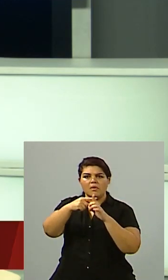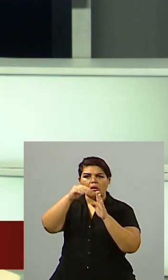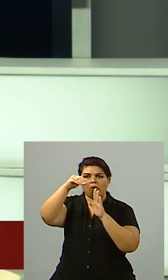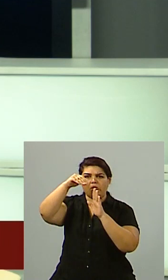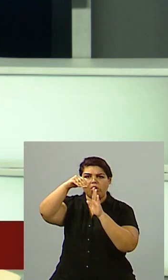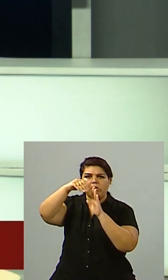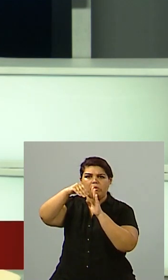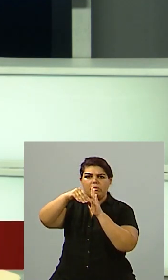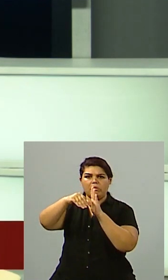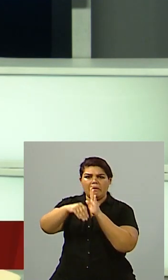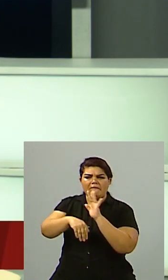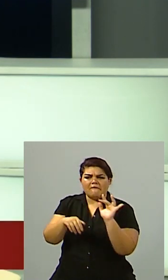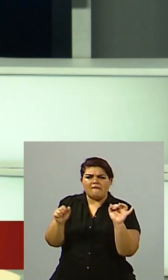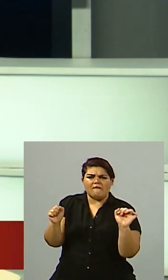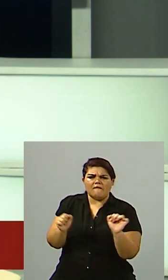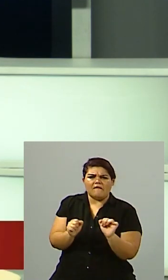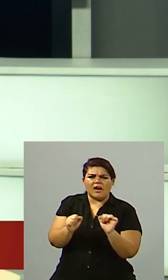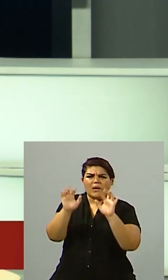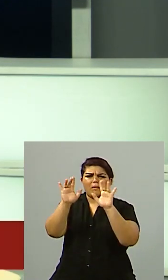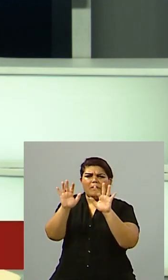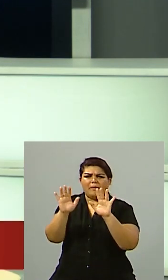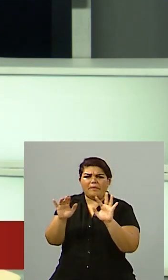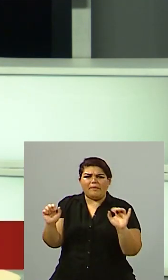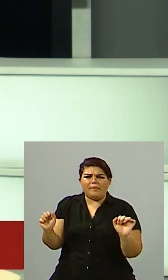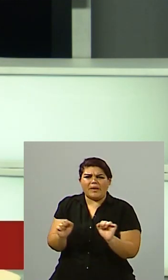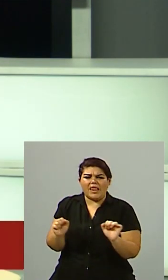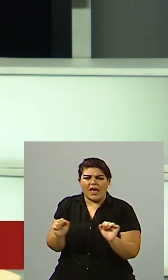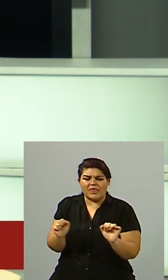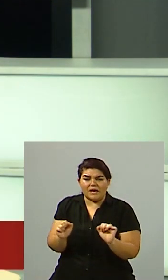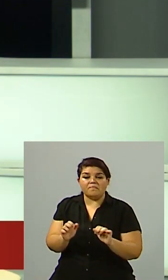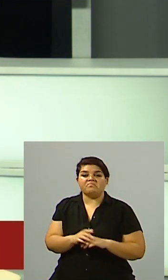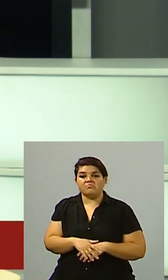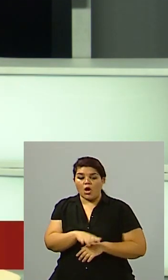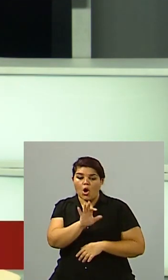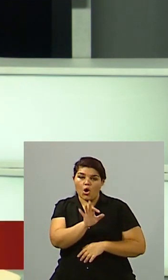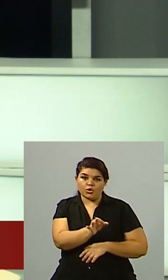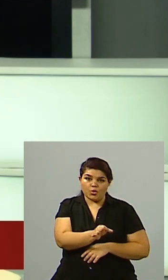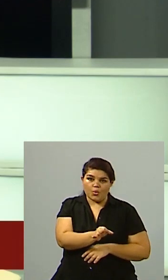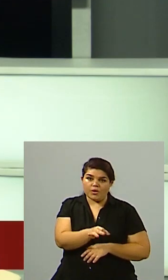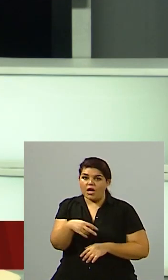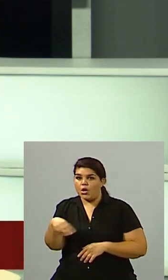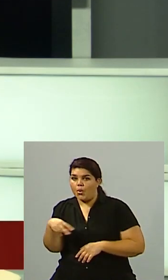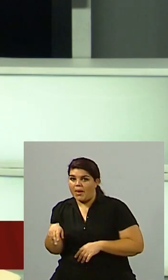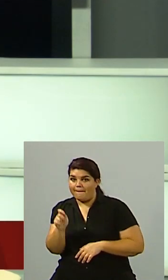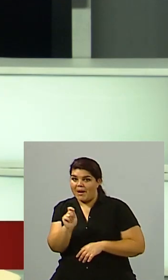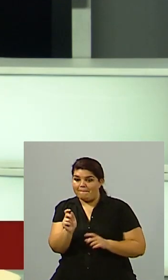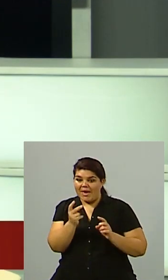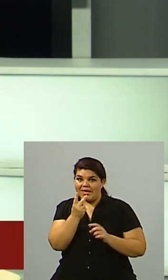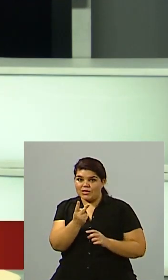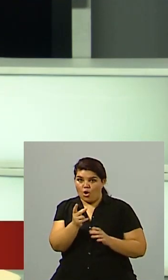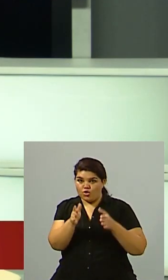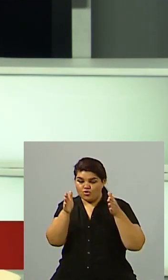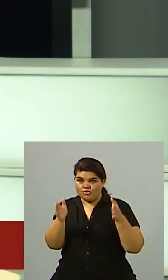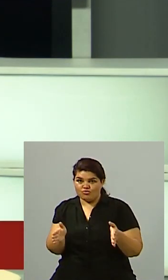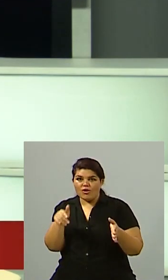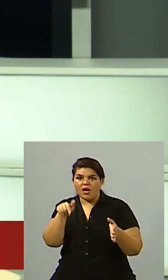que incluso nos puede provocar heladas tardías. Octubre y noviembre han estado marcadas por jornadas como las que